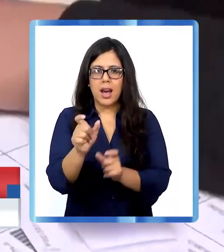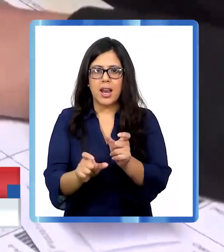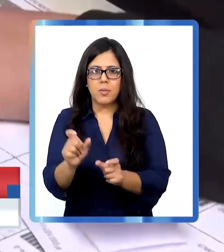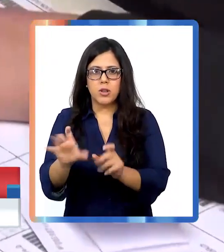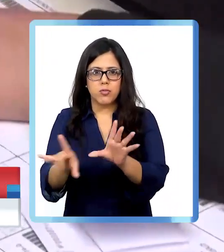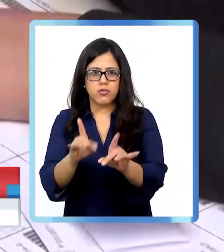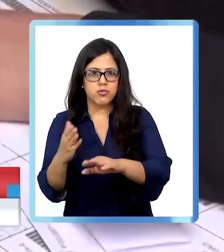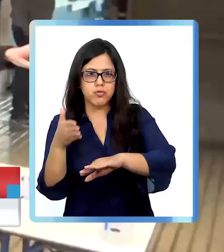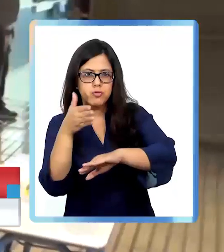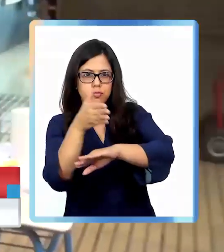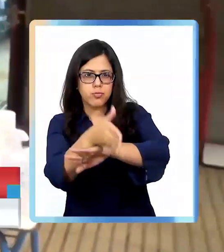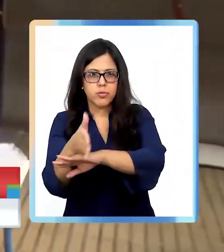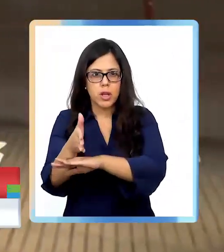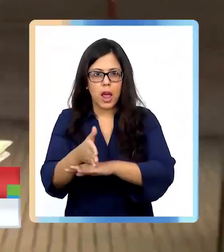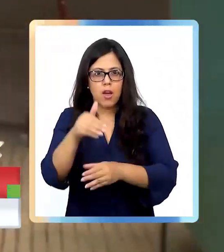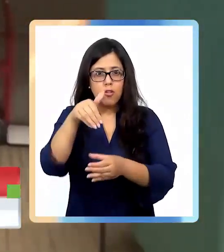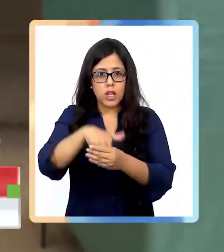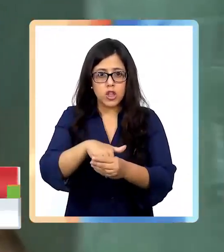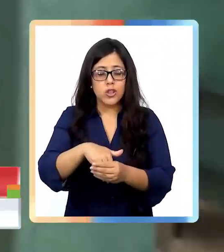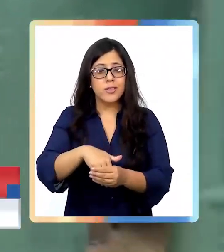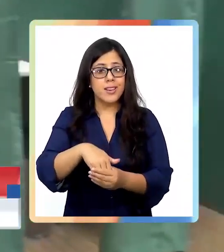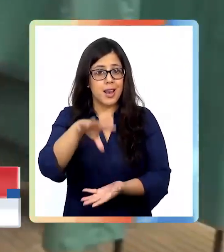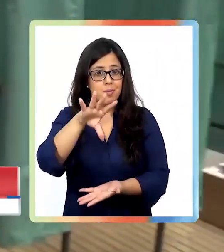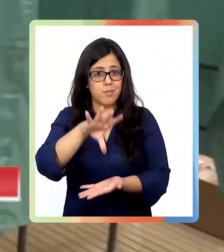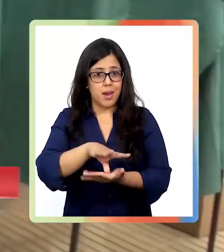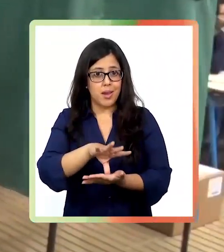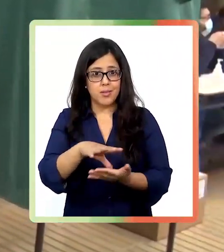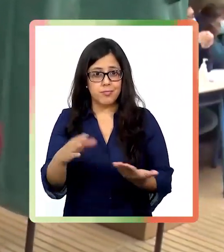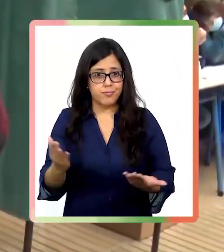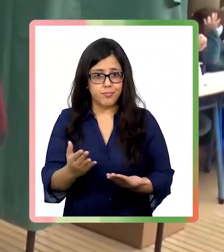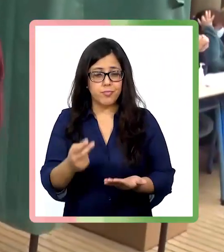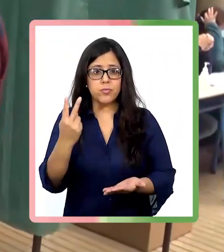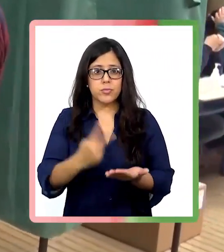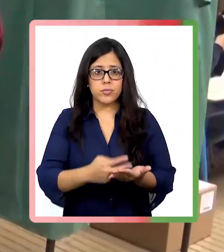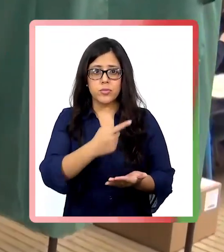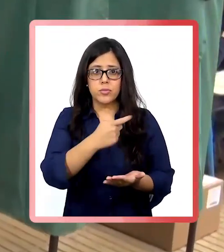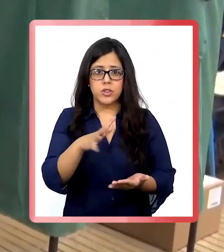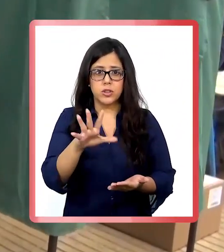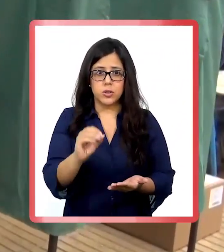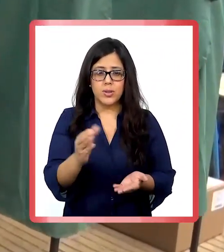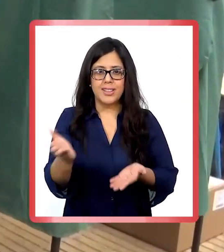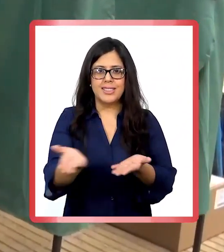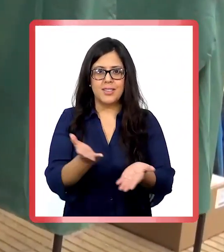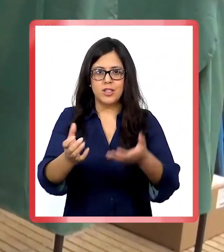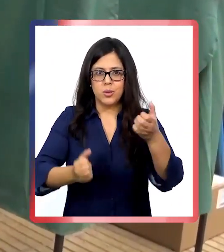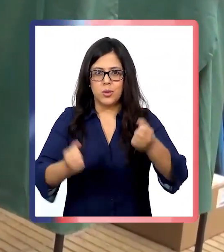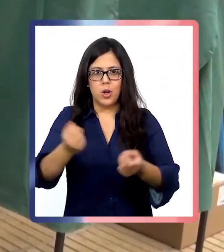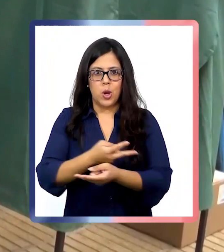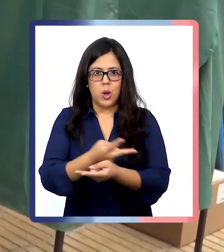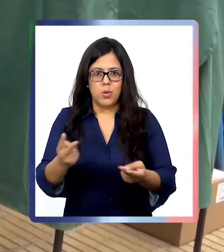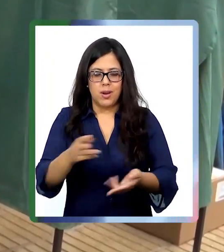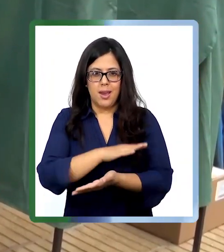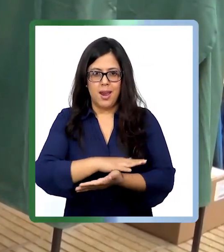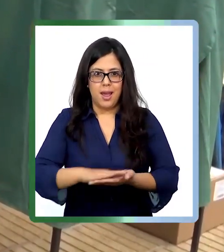a sus lugares de votación? En todo el país se van a implementar 2.150 servicios de transporte público